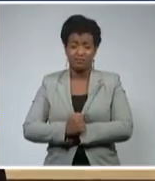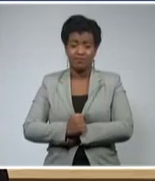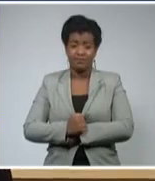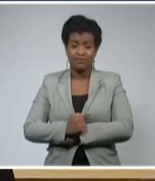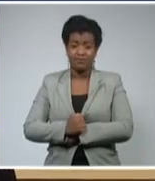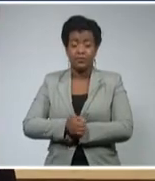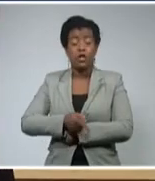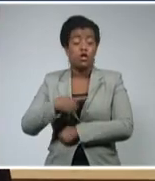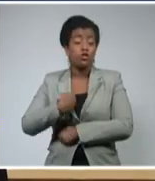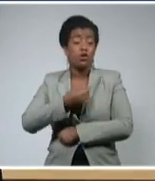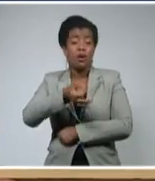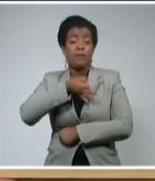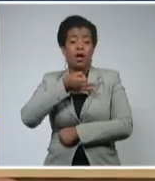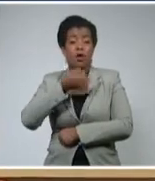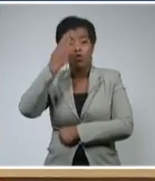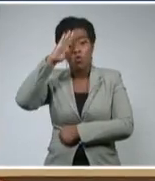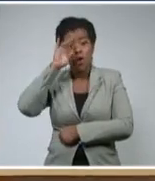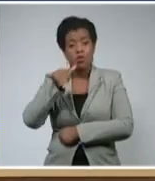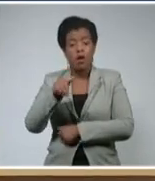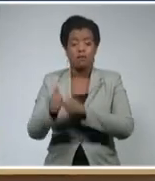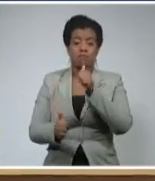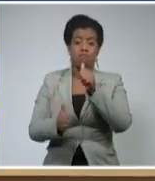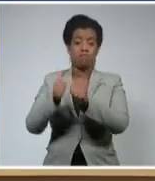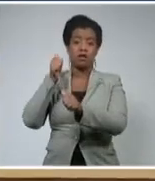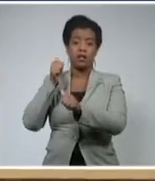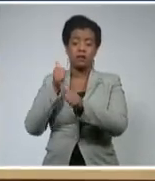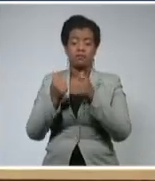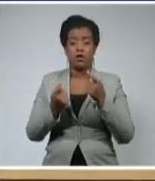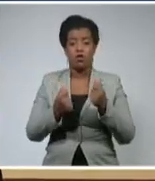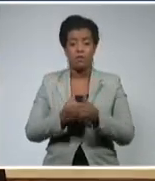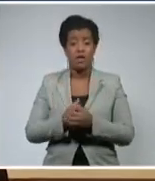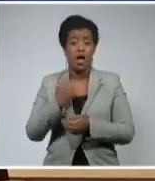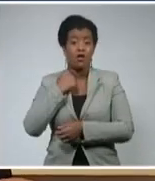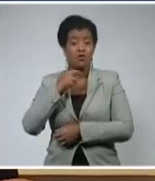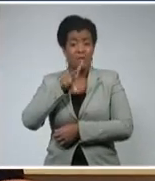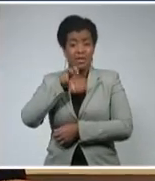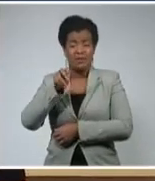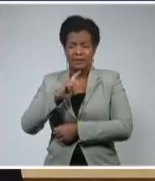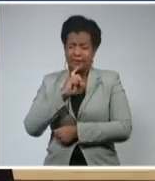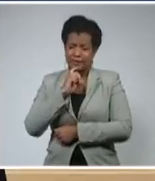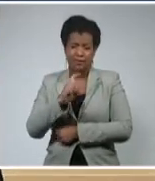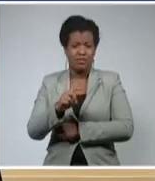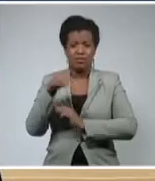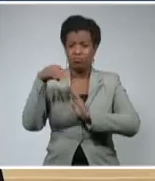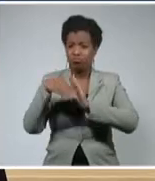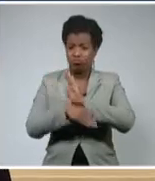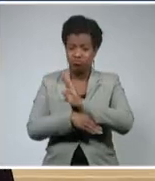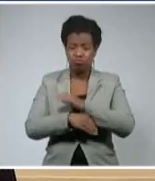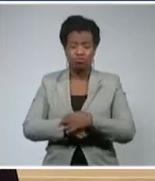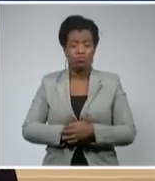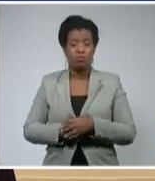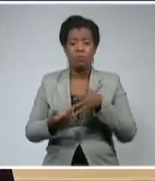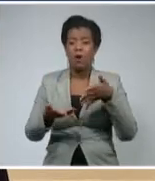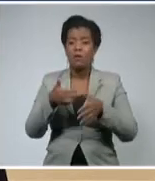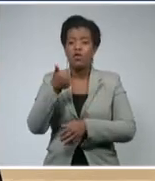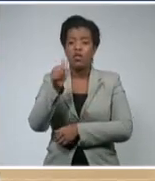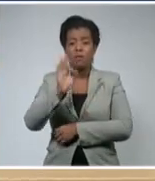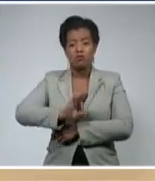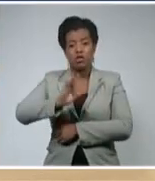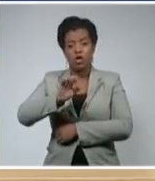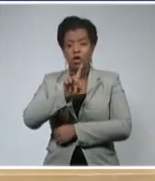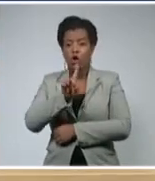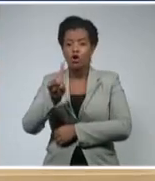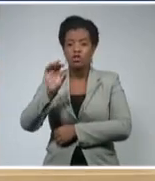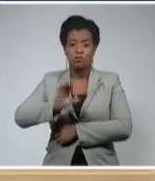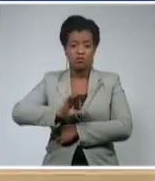explicamos, el país retrocedió su crecimiento económico en el año 2020. Hemos estimado más de un 10%, entre un 10 y un